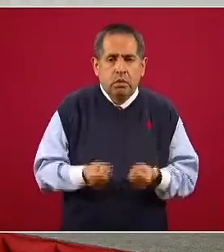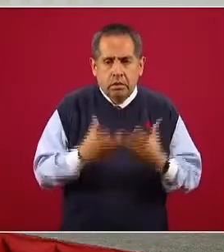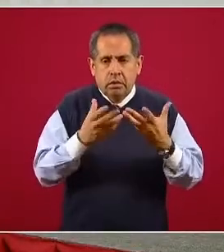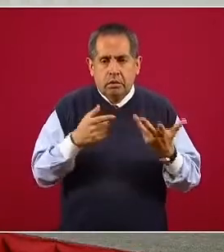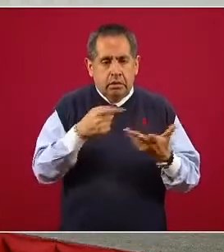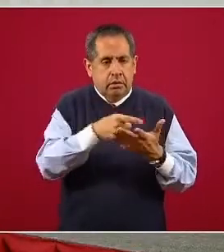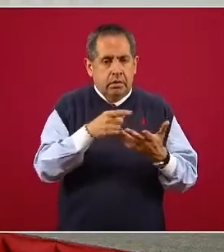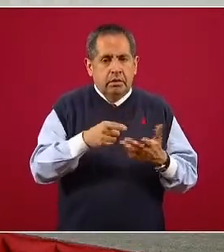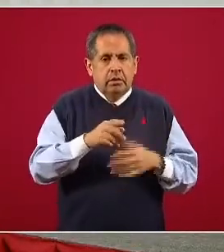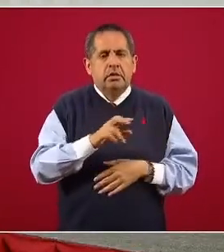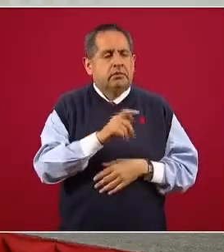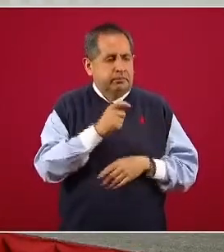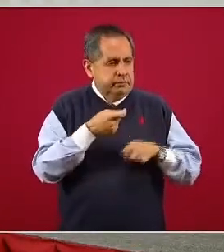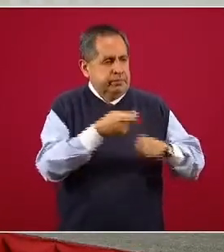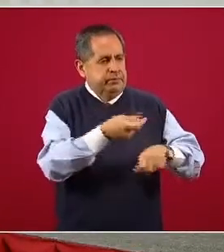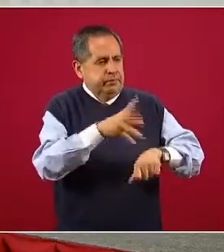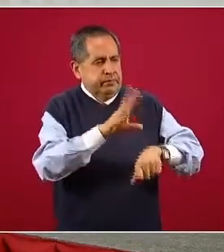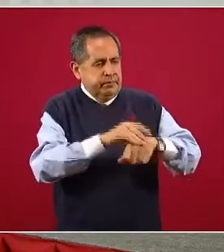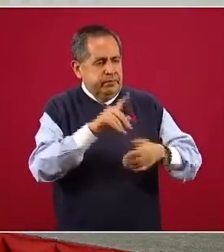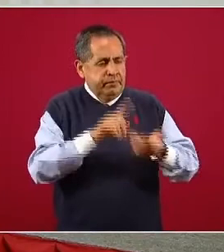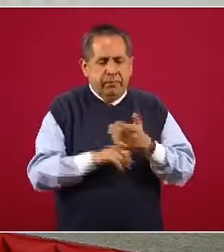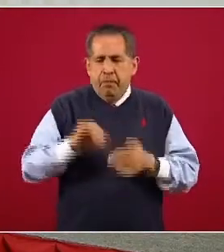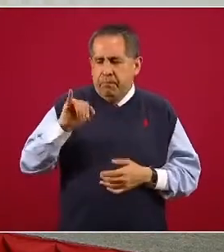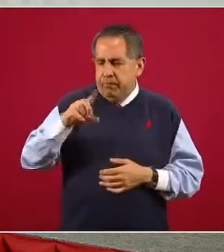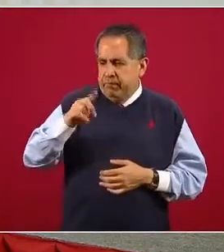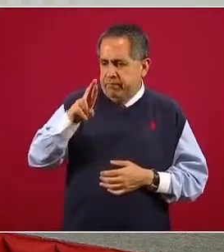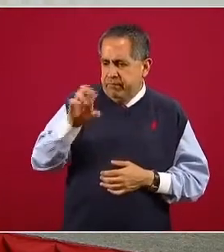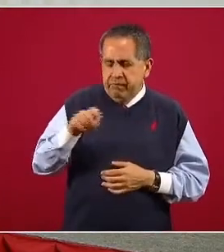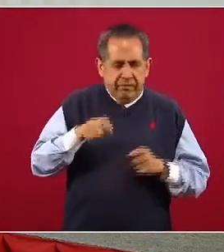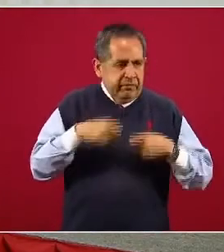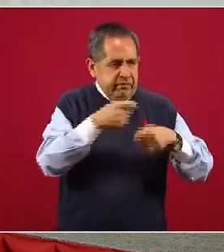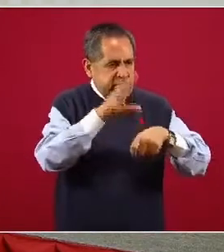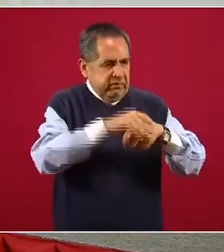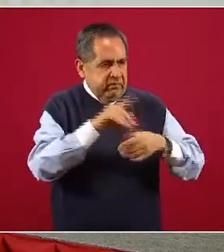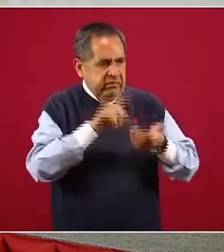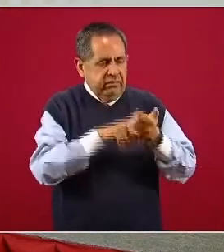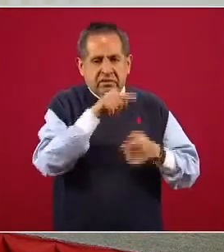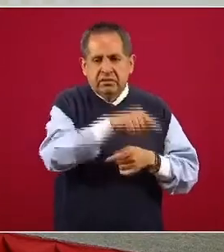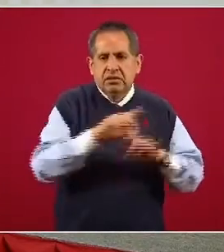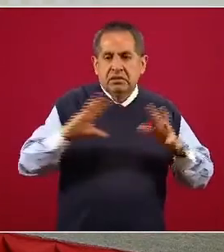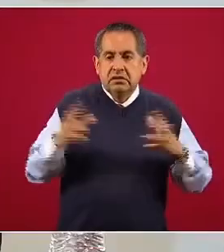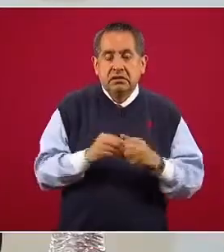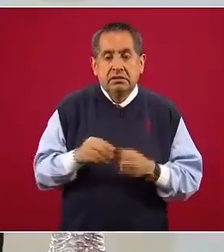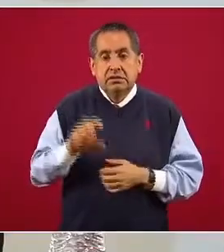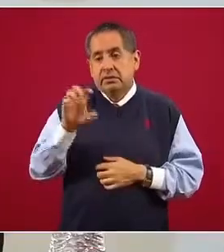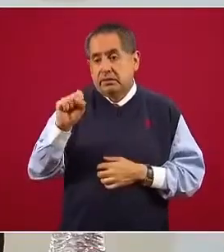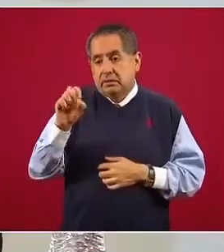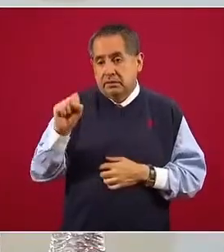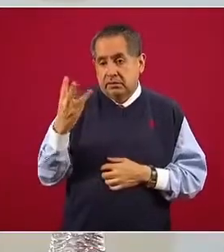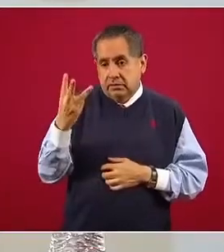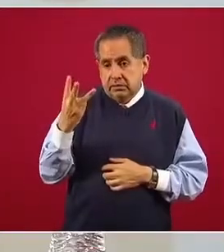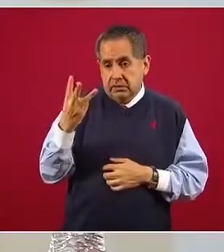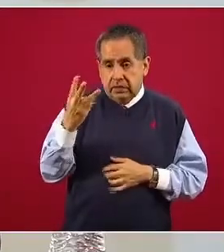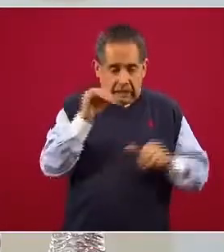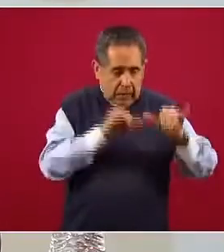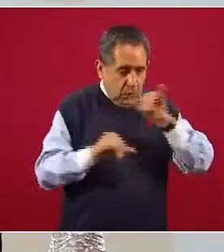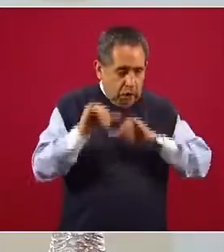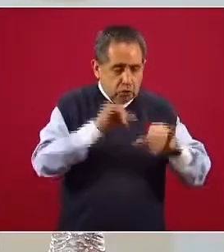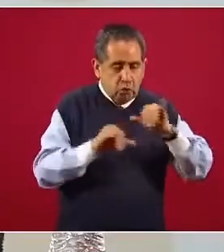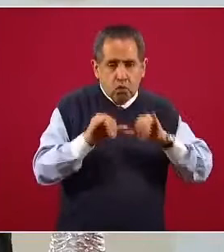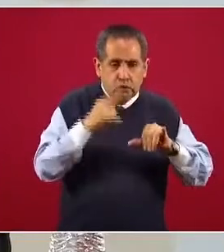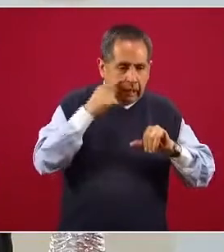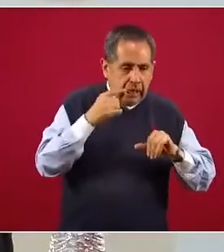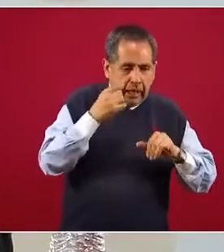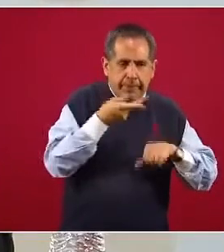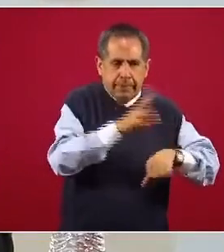los reconocimientos que dio el INDRE a estos laboratorios cerró en 63 laboratorios, pero no